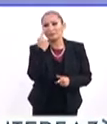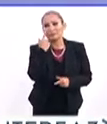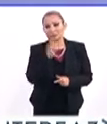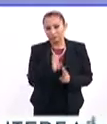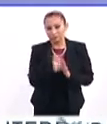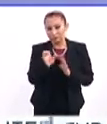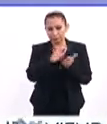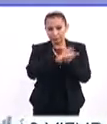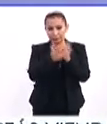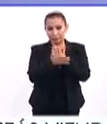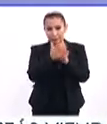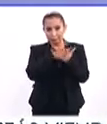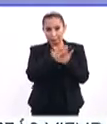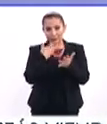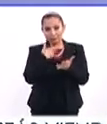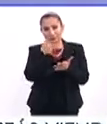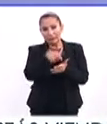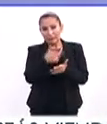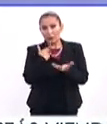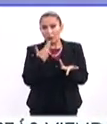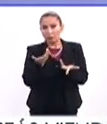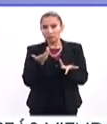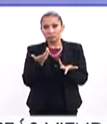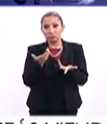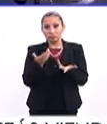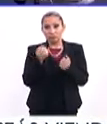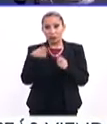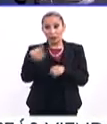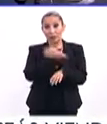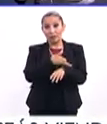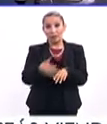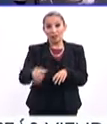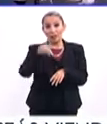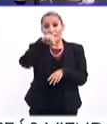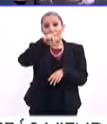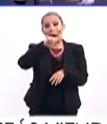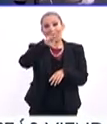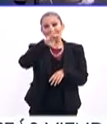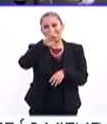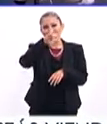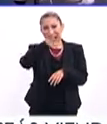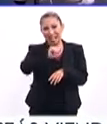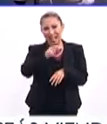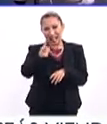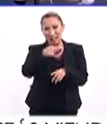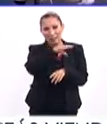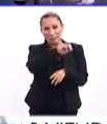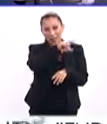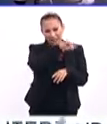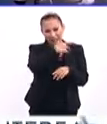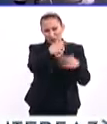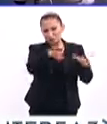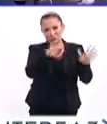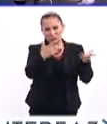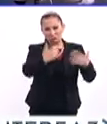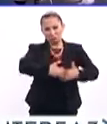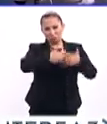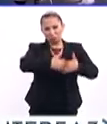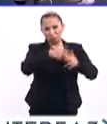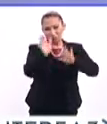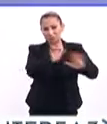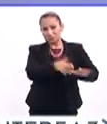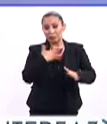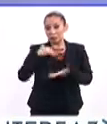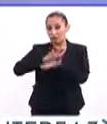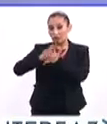por ejemplo, la tortilla ha tenido una embestida brutal con la famosa maseca, y a pesar de maseca y a pesar de lo que tú quieras, la